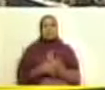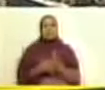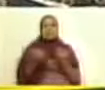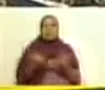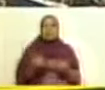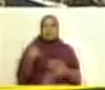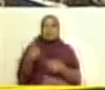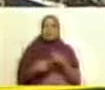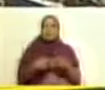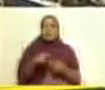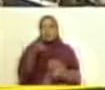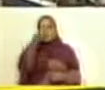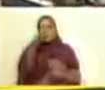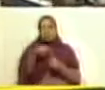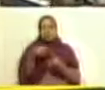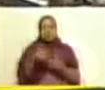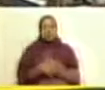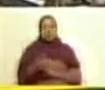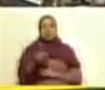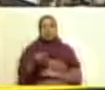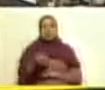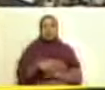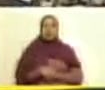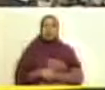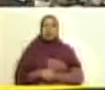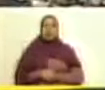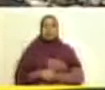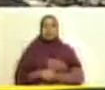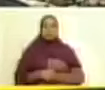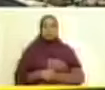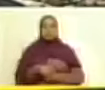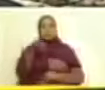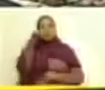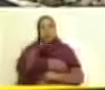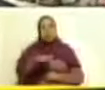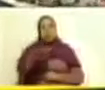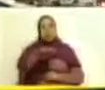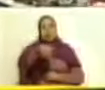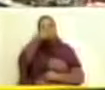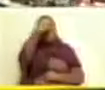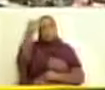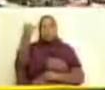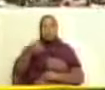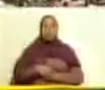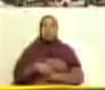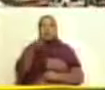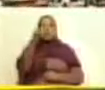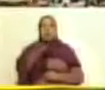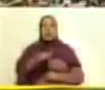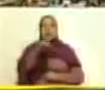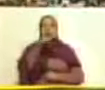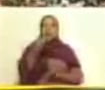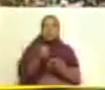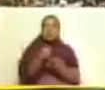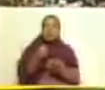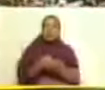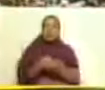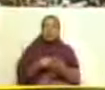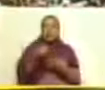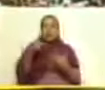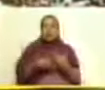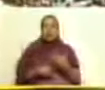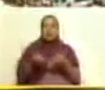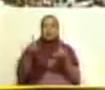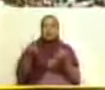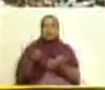en el camino. ¿Por qué? Porque el pueblo los olvidó. El pueblo se dedicó a cumplir con su